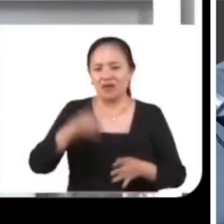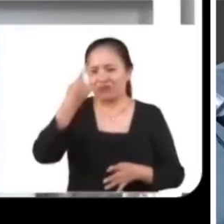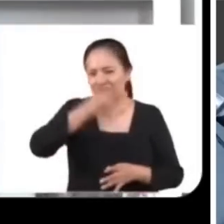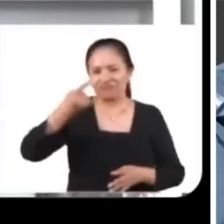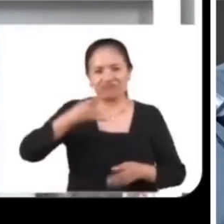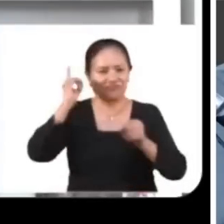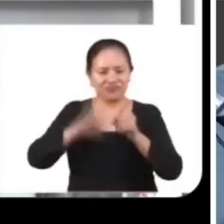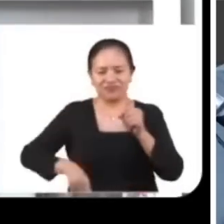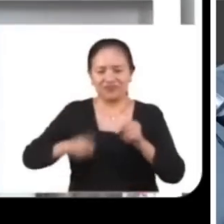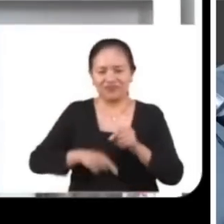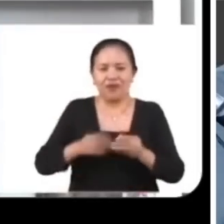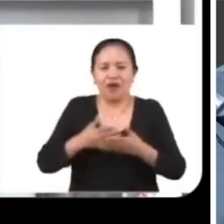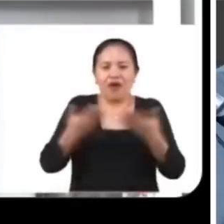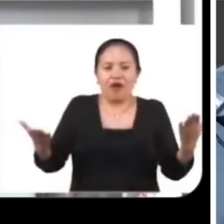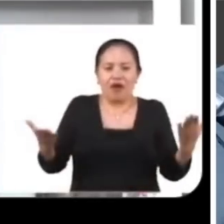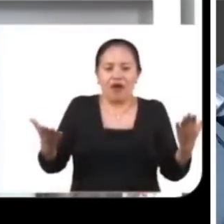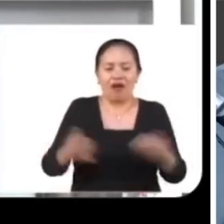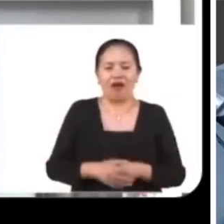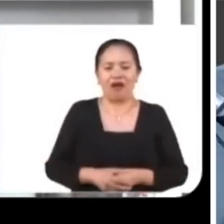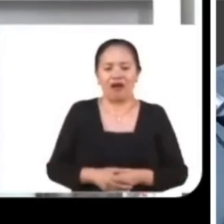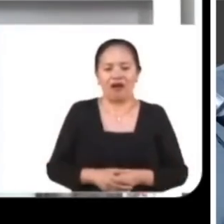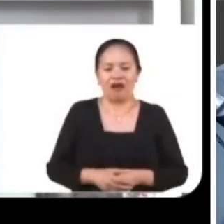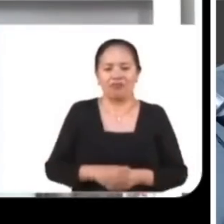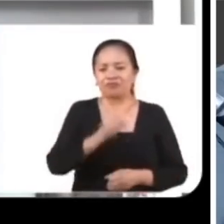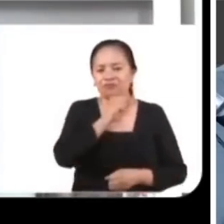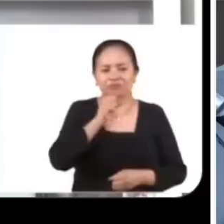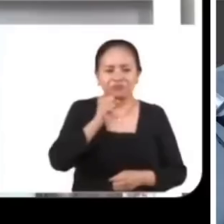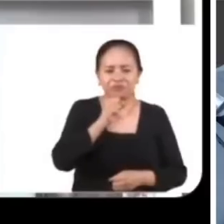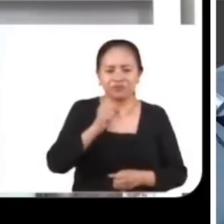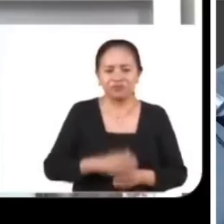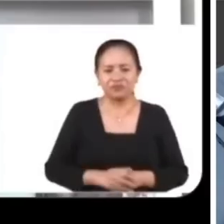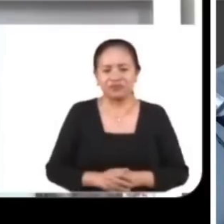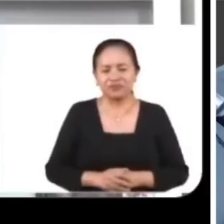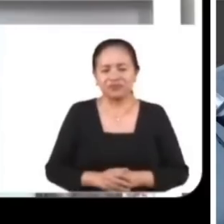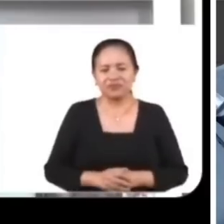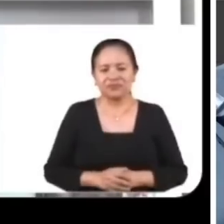vamos a ir a toda esa información vamos a ir primero